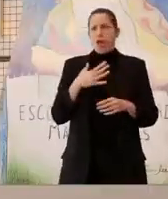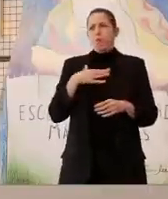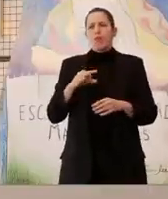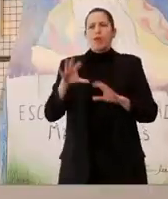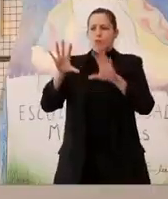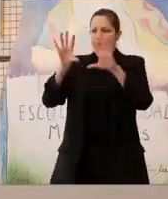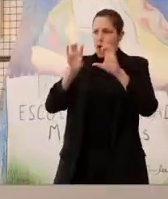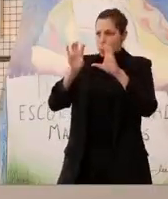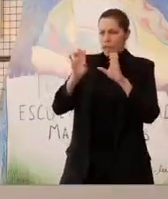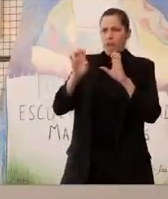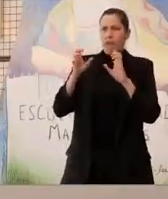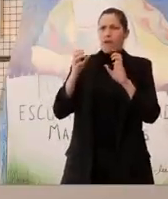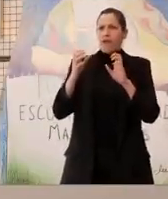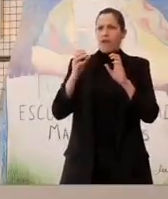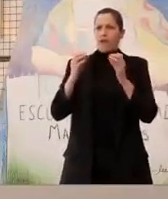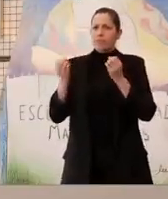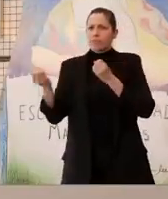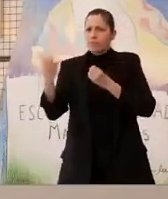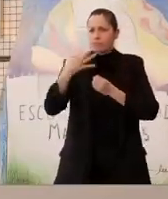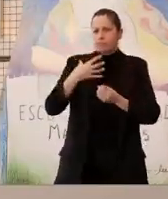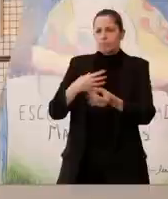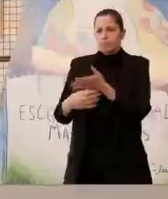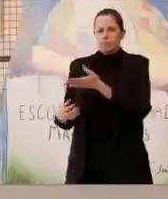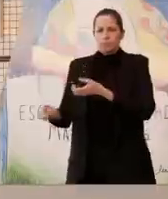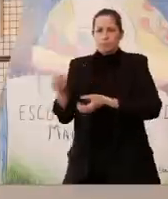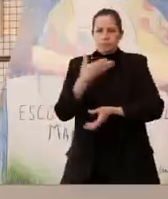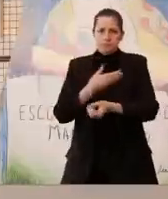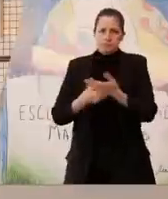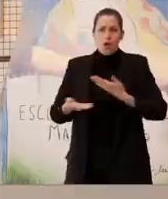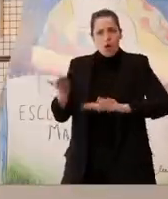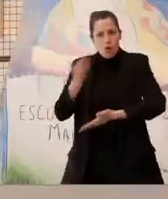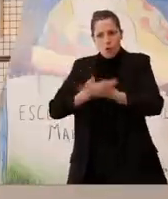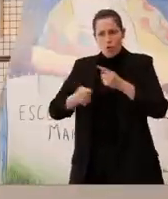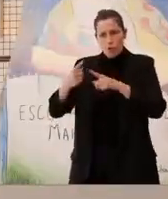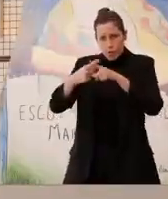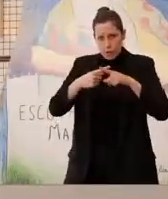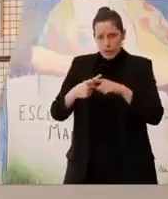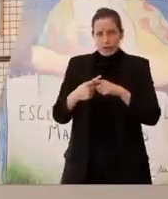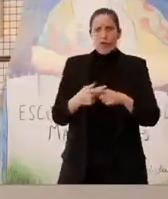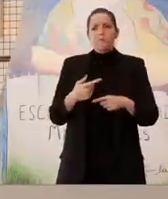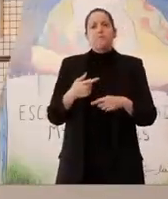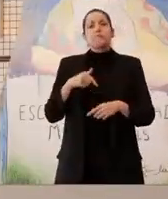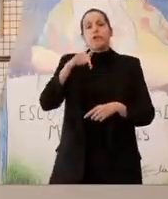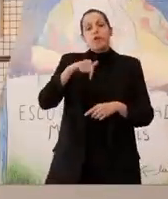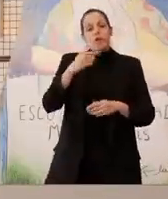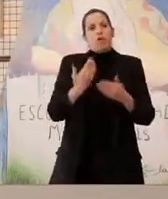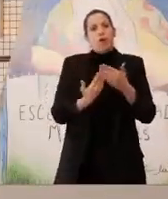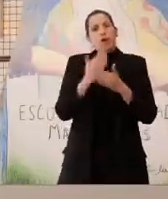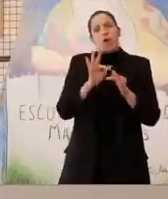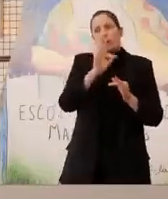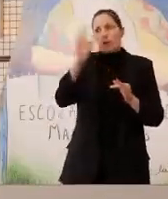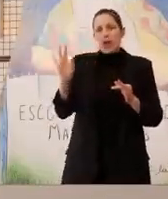unas de las otras las jornadas yo creo que han sido una radiografía de la sociedad en la que vivimos